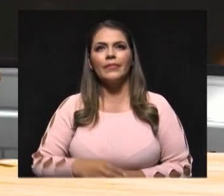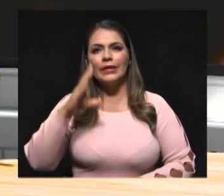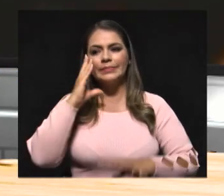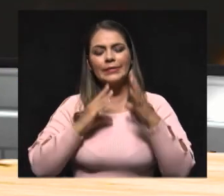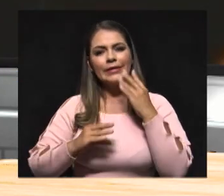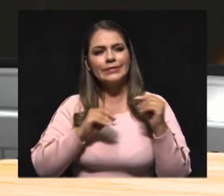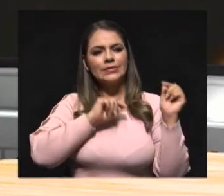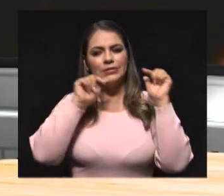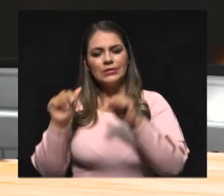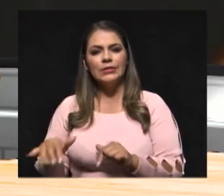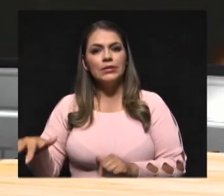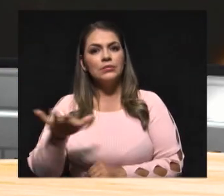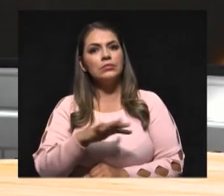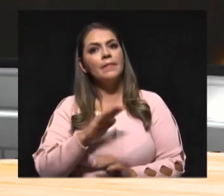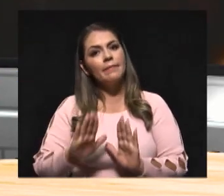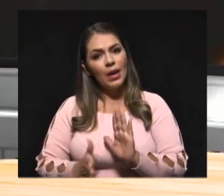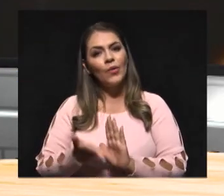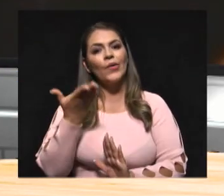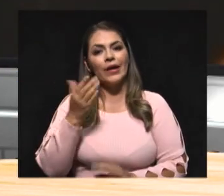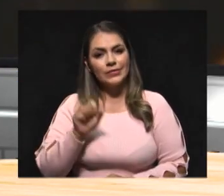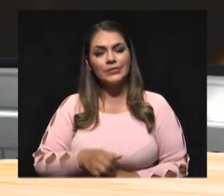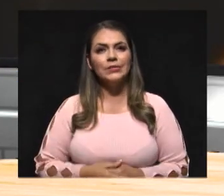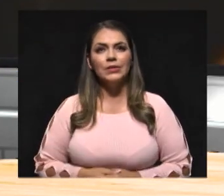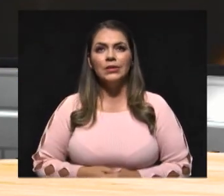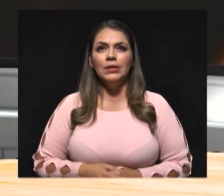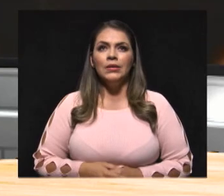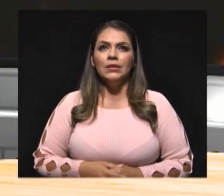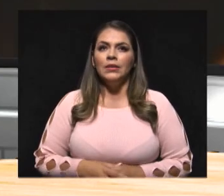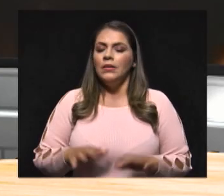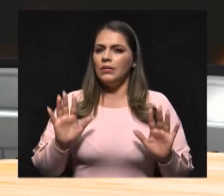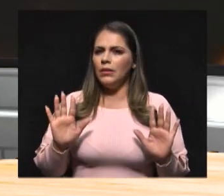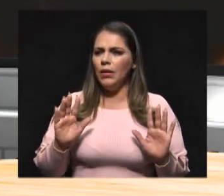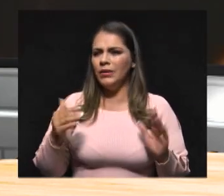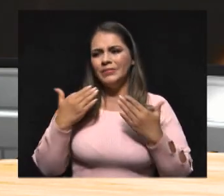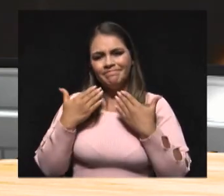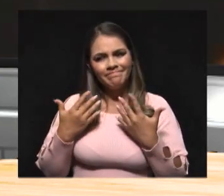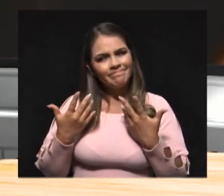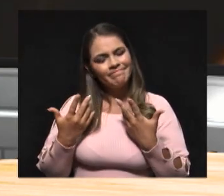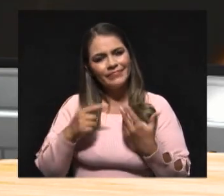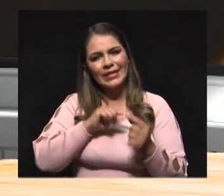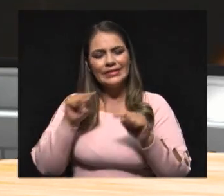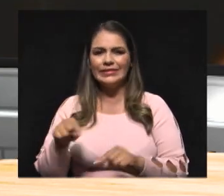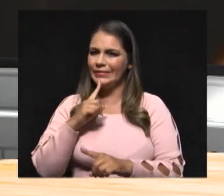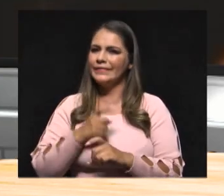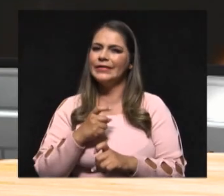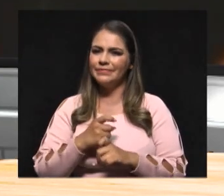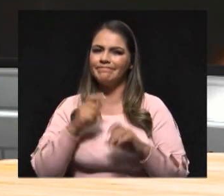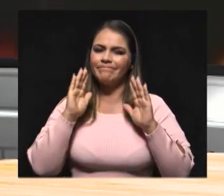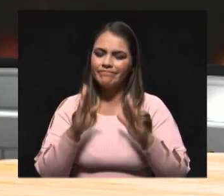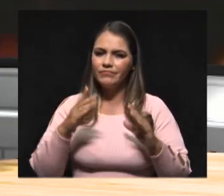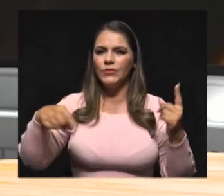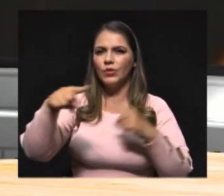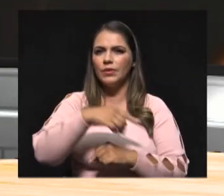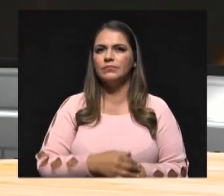para el visitante y para el local podría mejorarse sustancialmente porque no siempre la más amable entonces alrededor hay otros